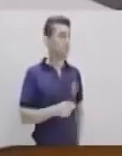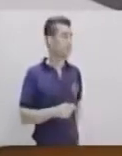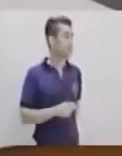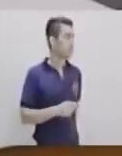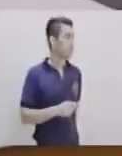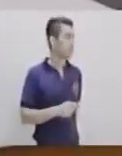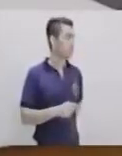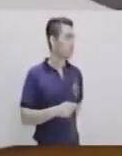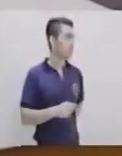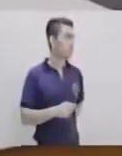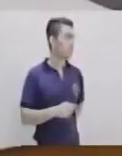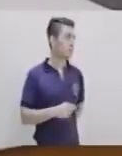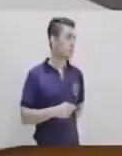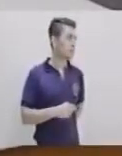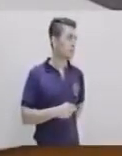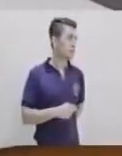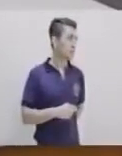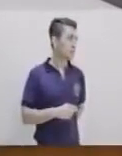dibujo.